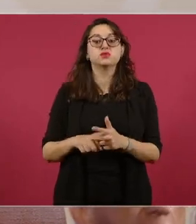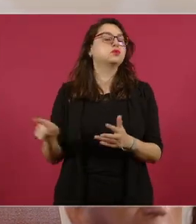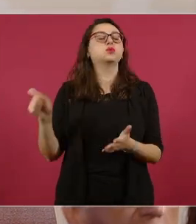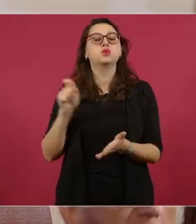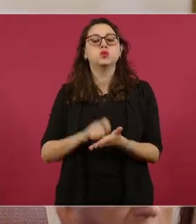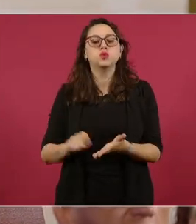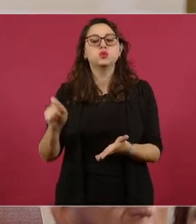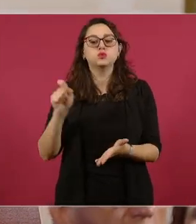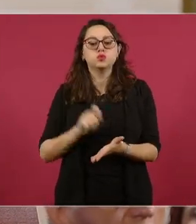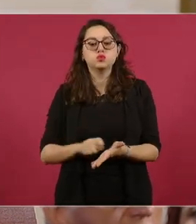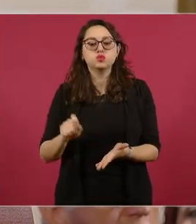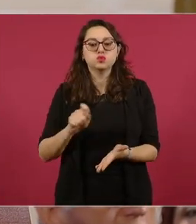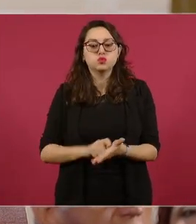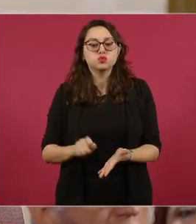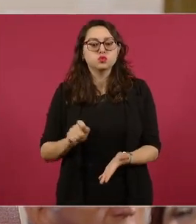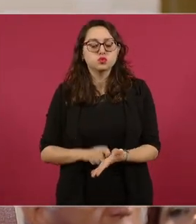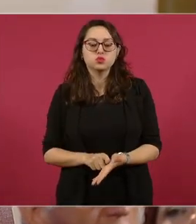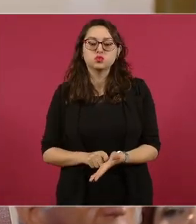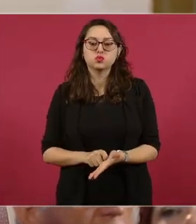es